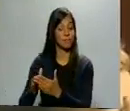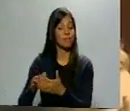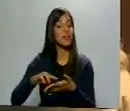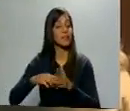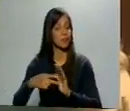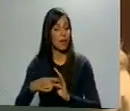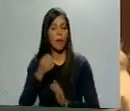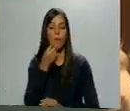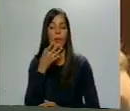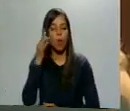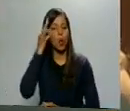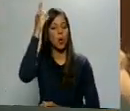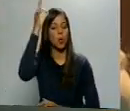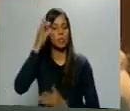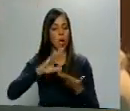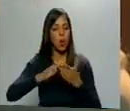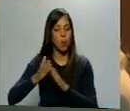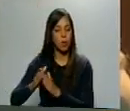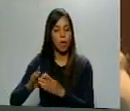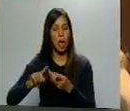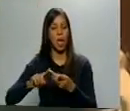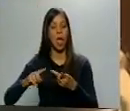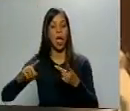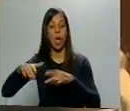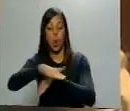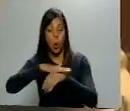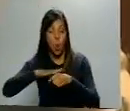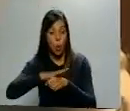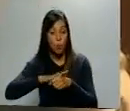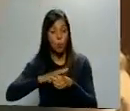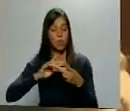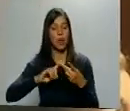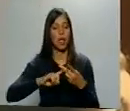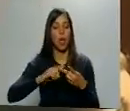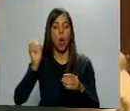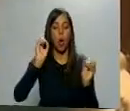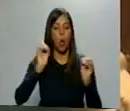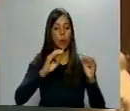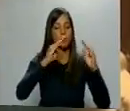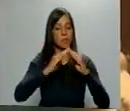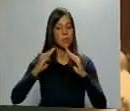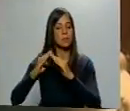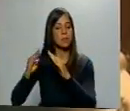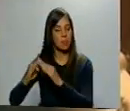los consejos comunales, las comunas, las ciudades comunales.